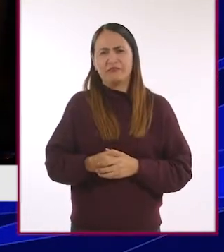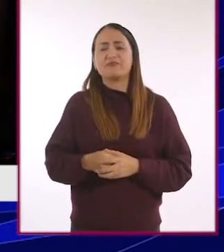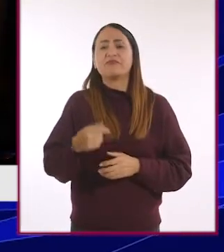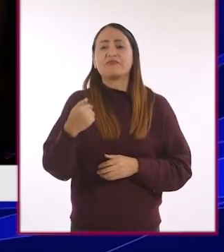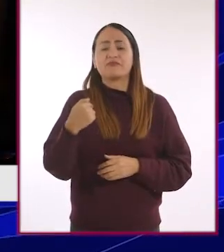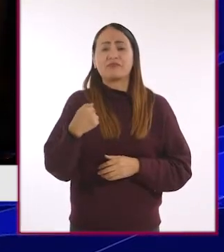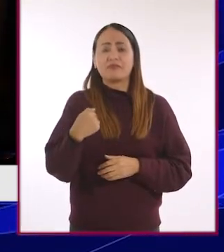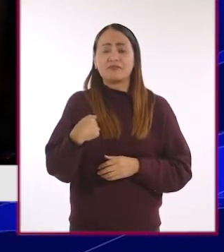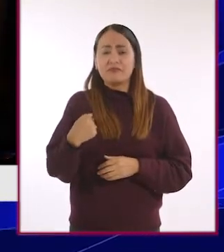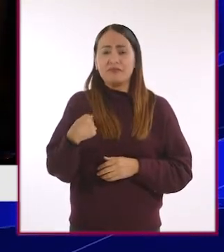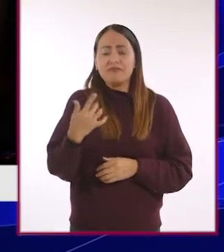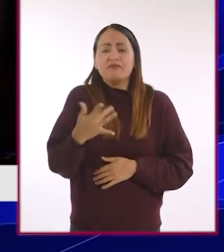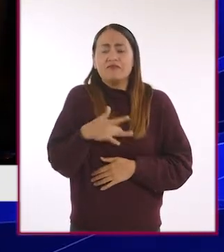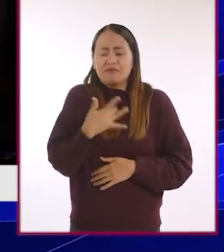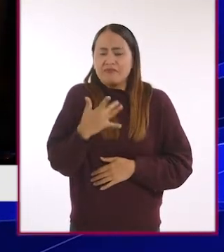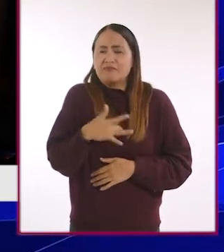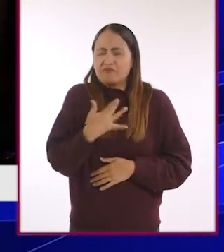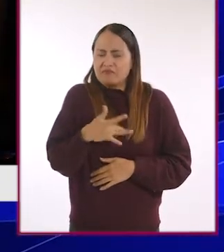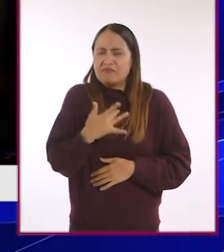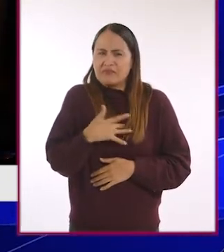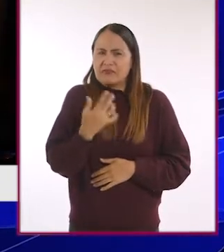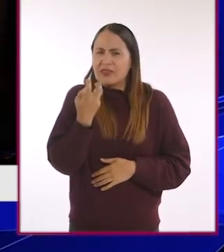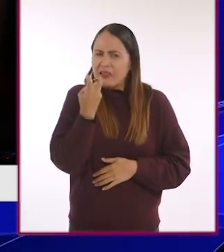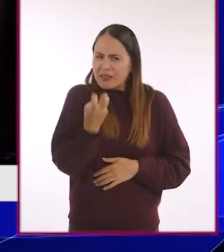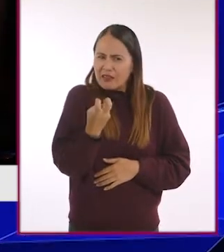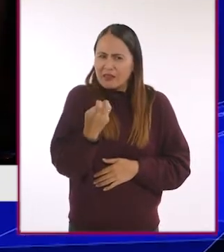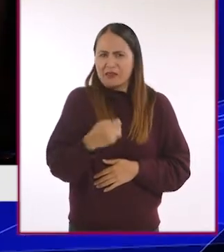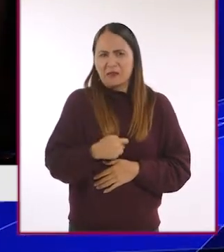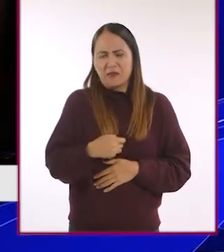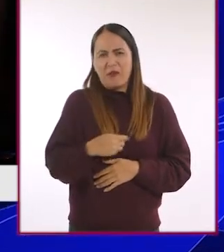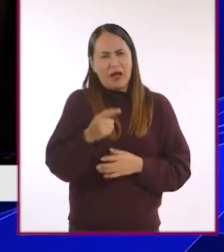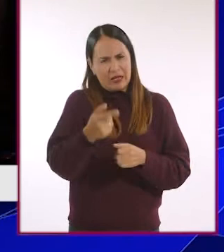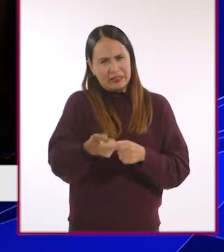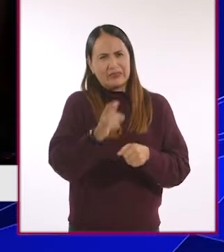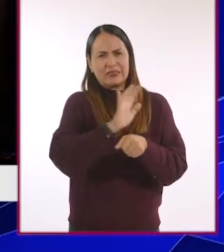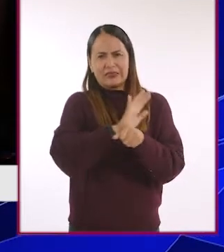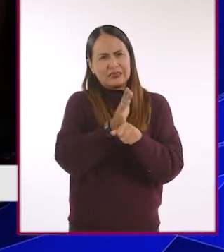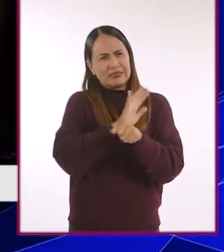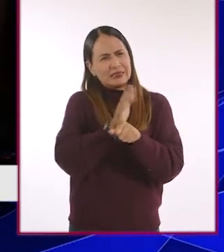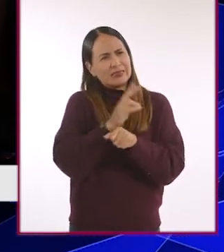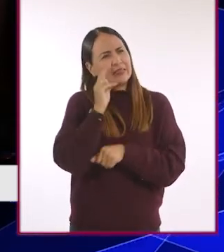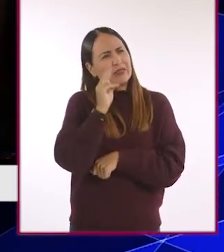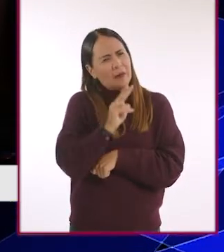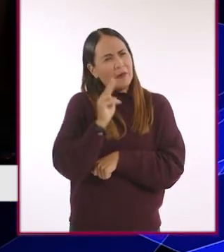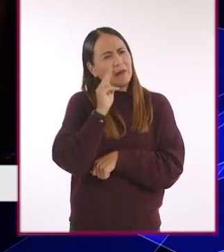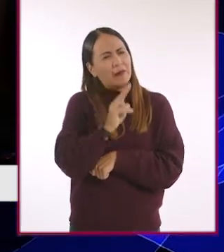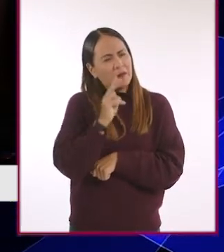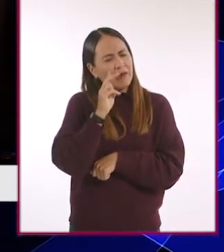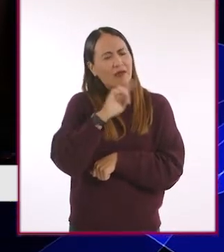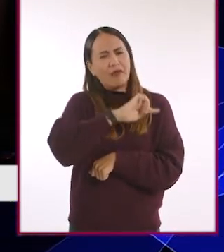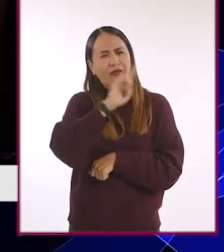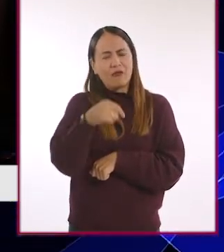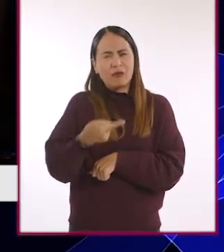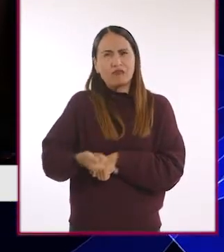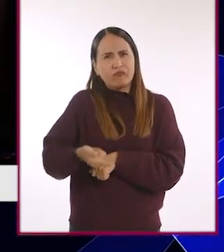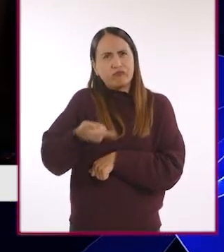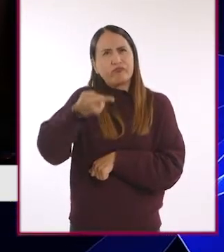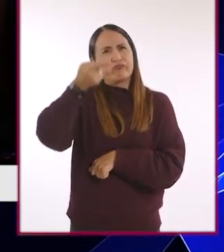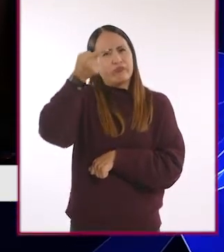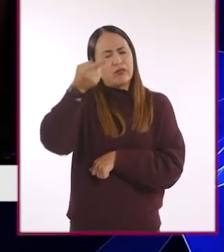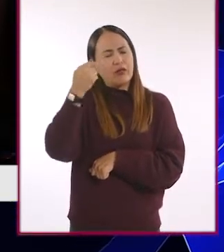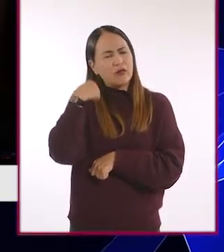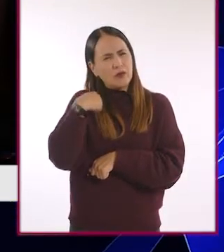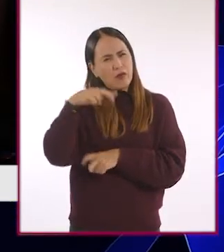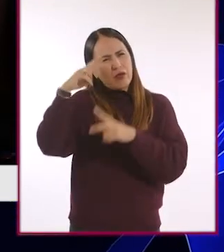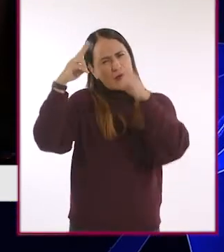más me... lo que hizo una mayor influencia en mi desarrollo profesional, ¿no? Me imaginaba